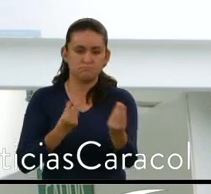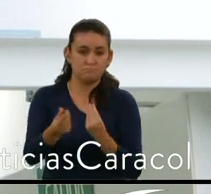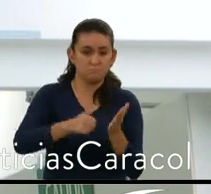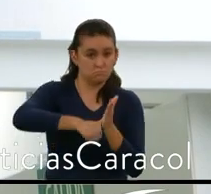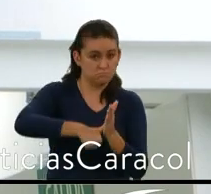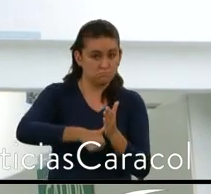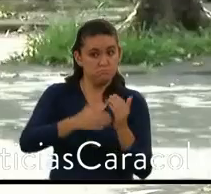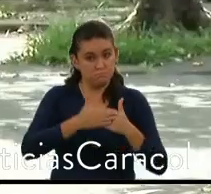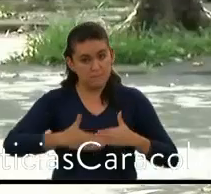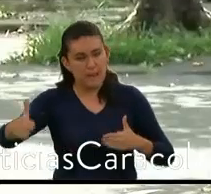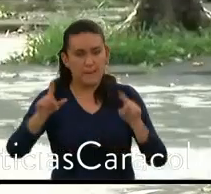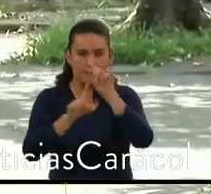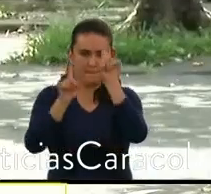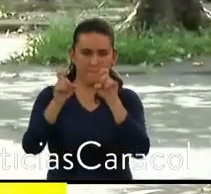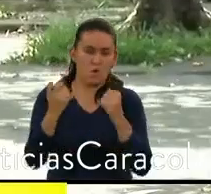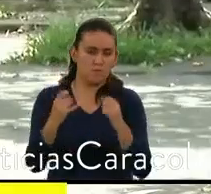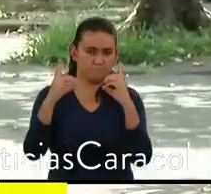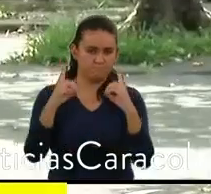Reyes.